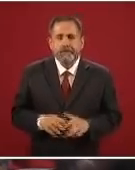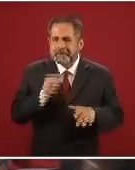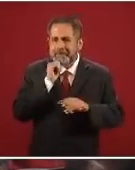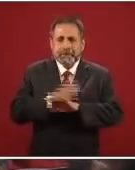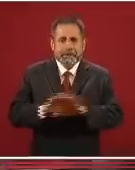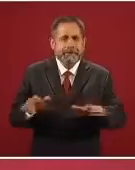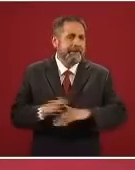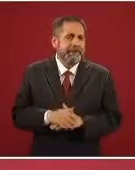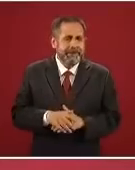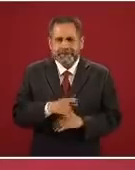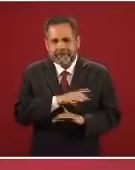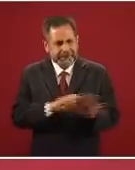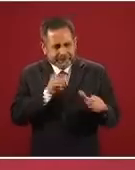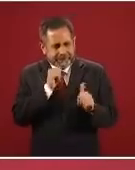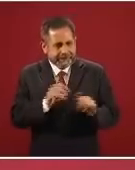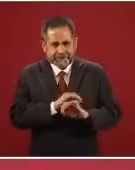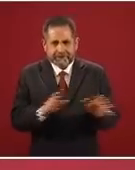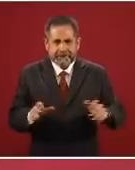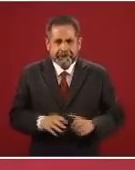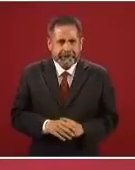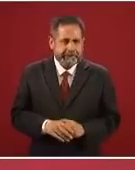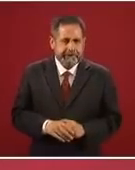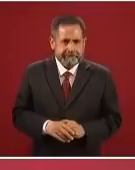nada vieron.